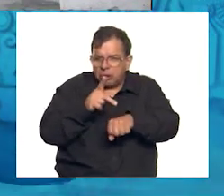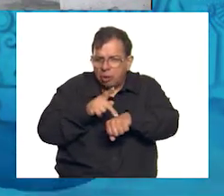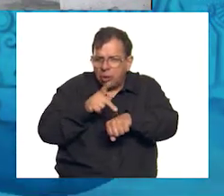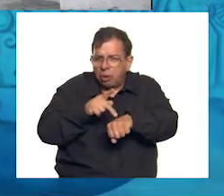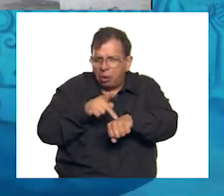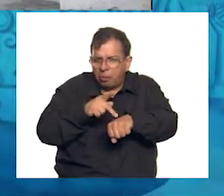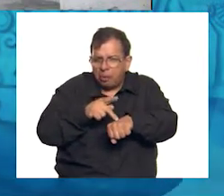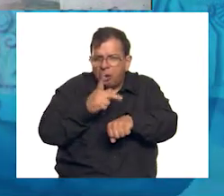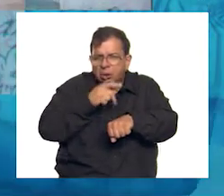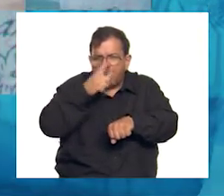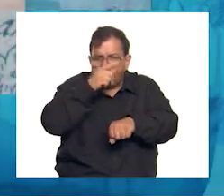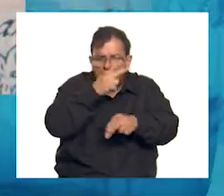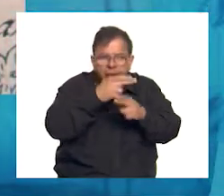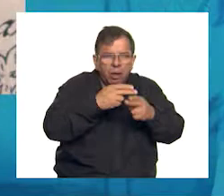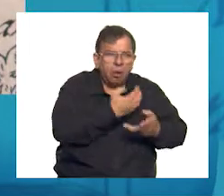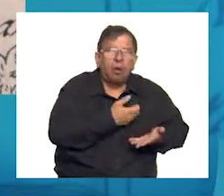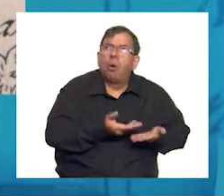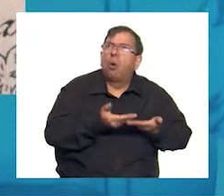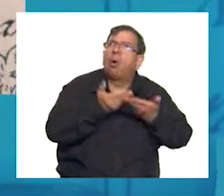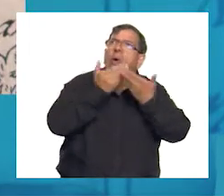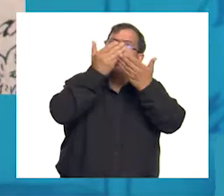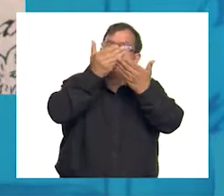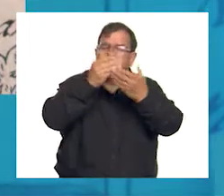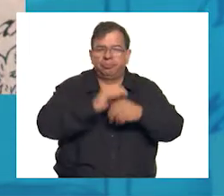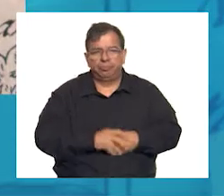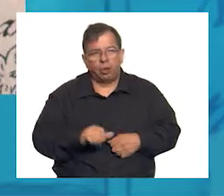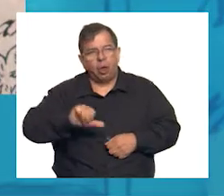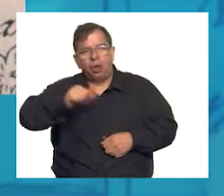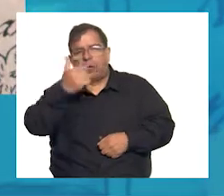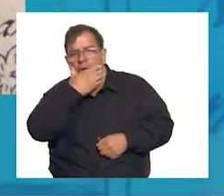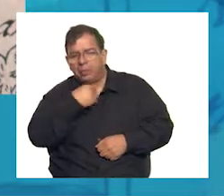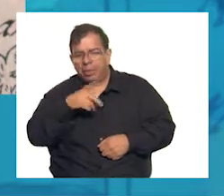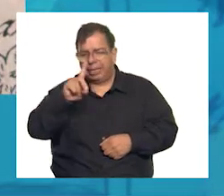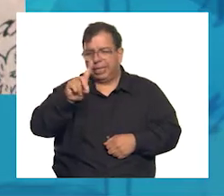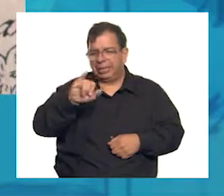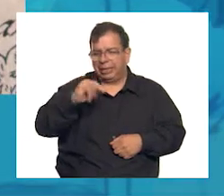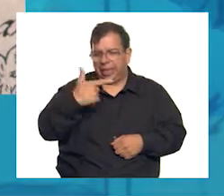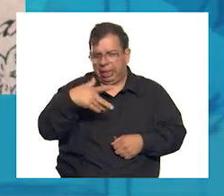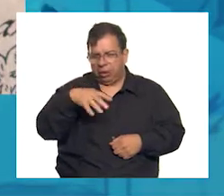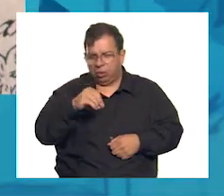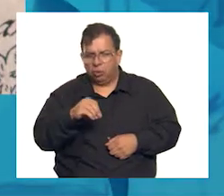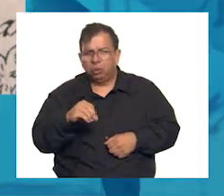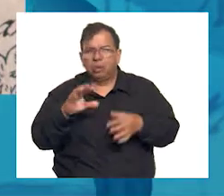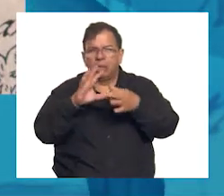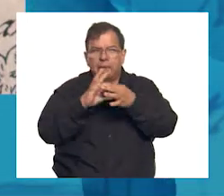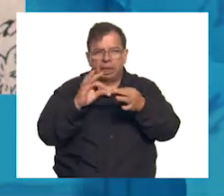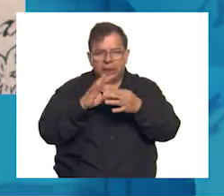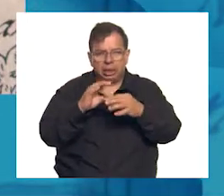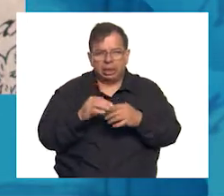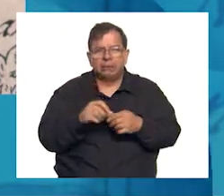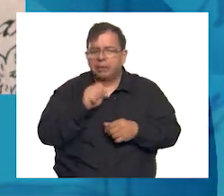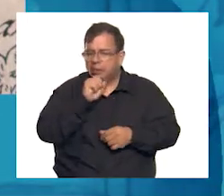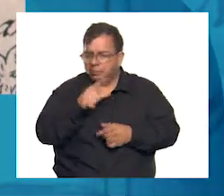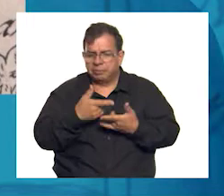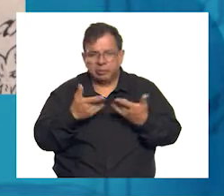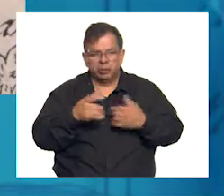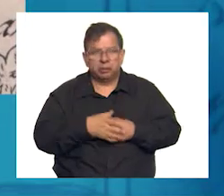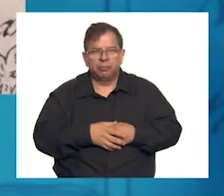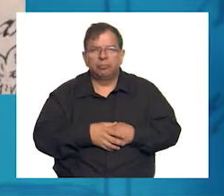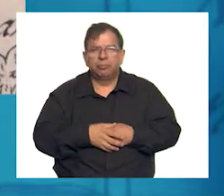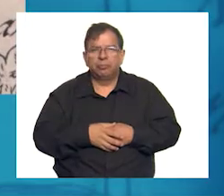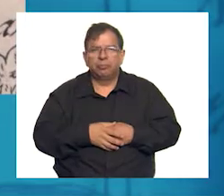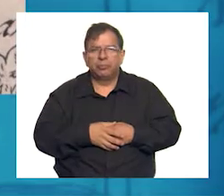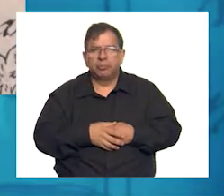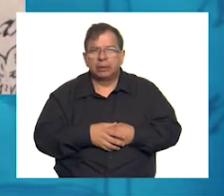usaban para el sacrificio. Otro cronista, Diego Muñoz Camargo, relata así el acontecimiento. El